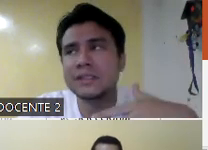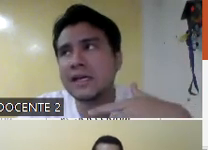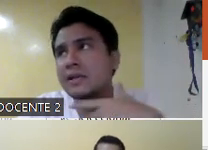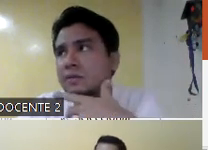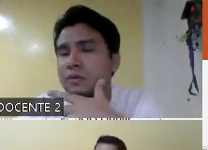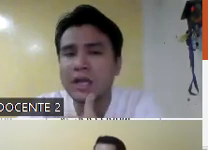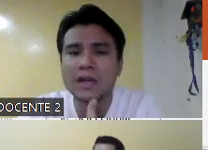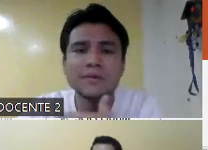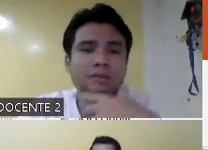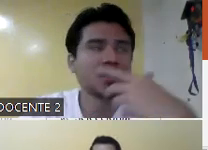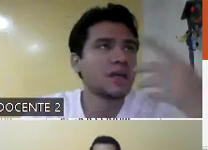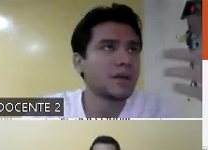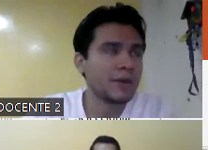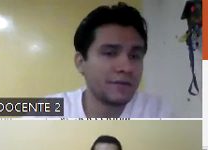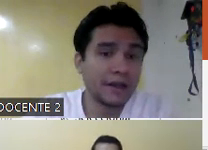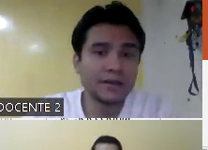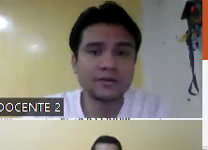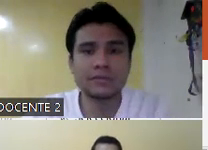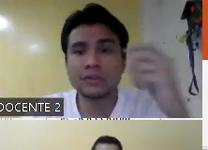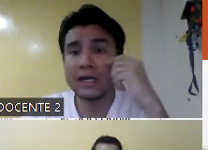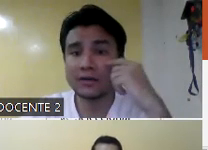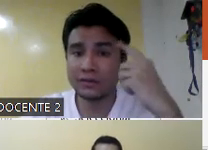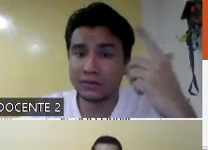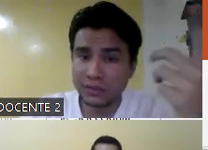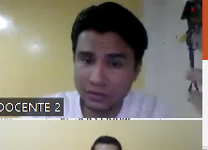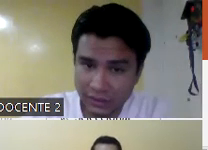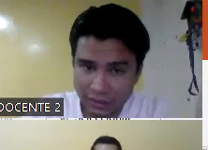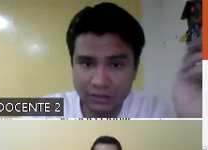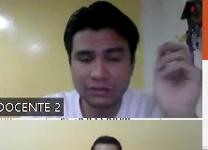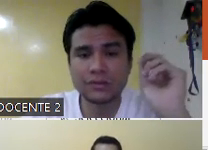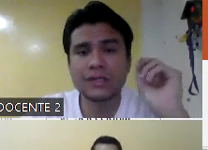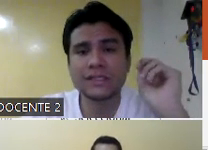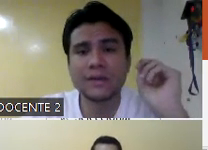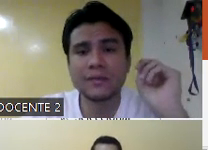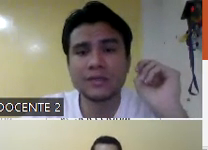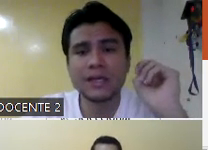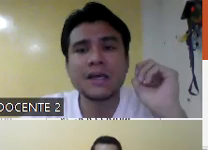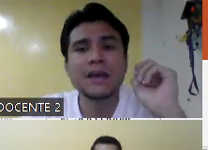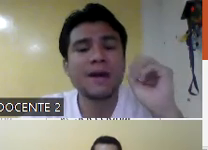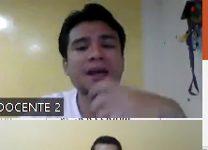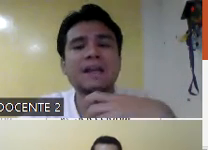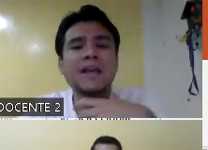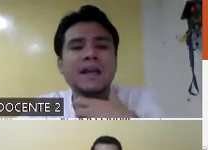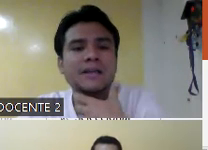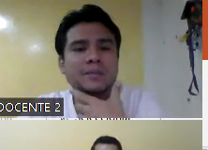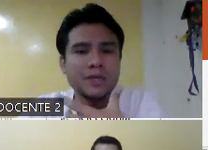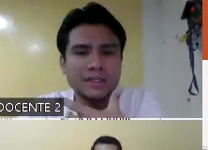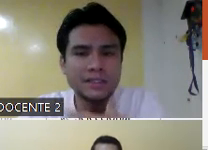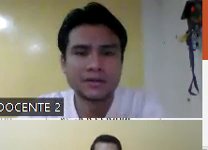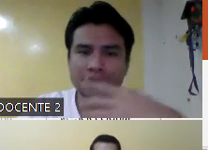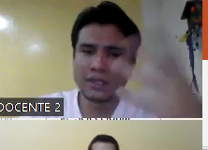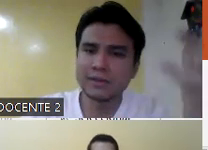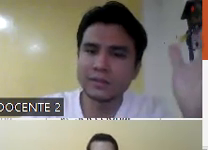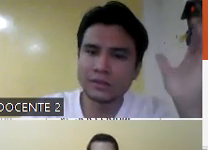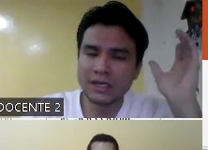sentidos especiales como nervios, periféricos como tal, nuestros 5 sentidos que nosotros ya sabemos, van a generar